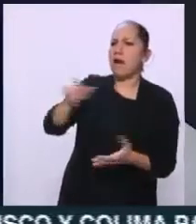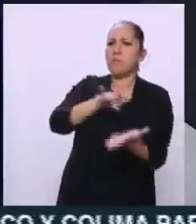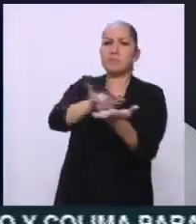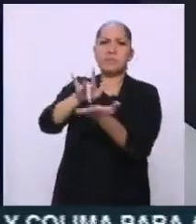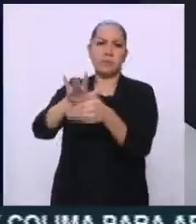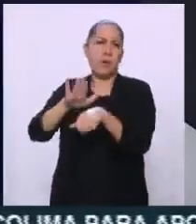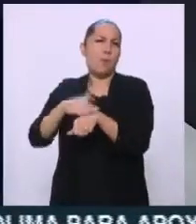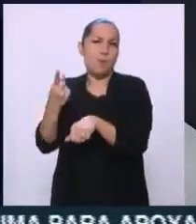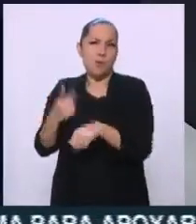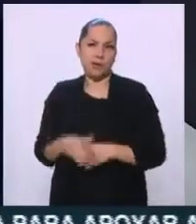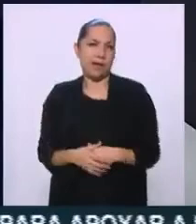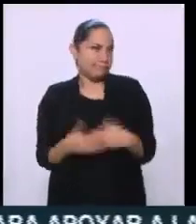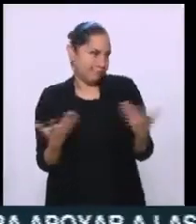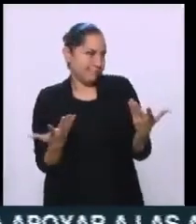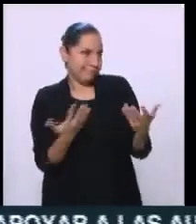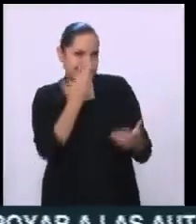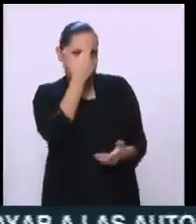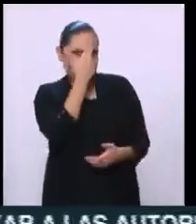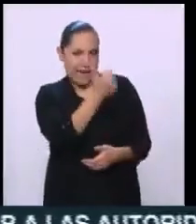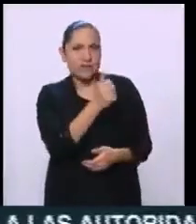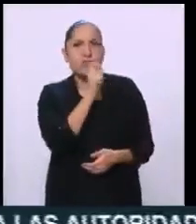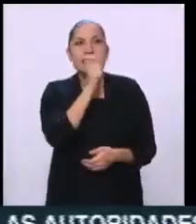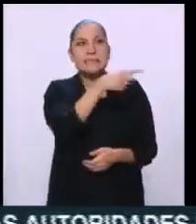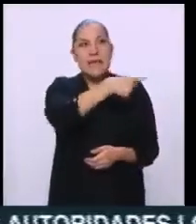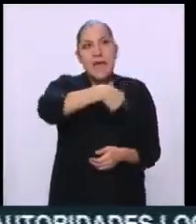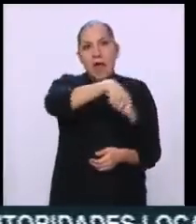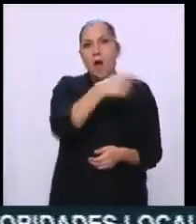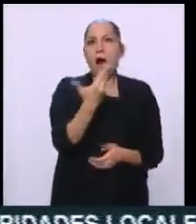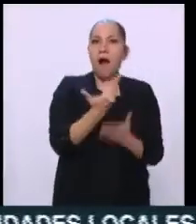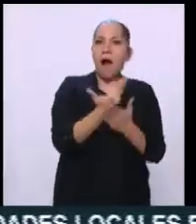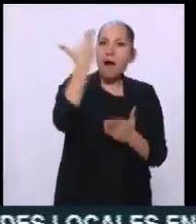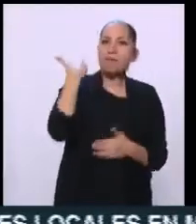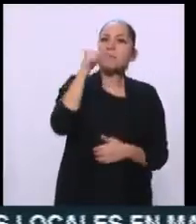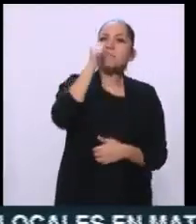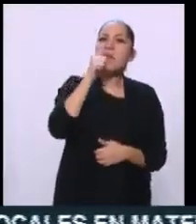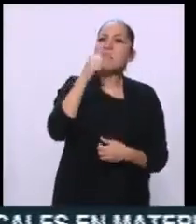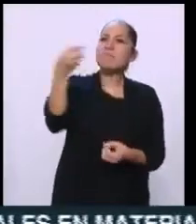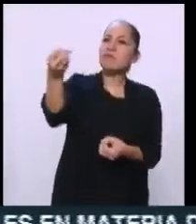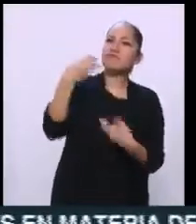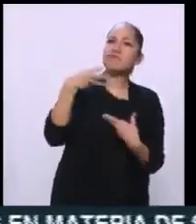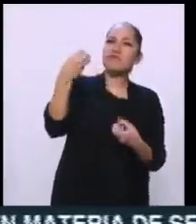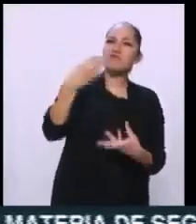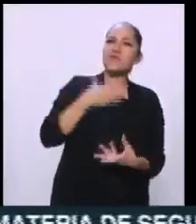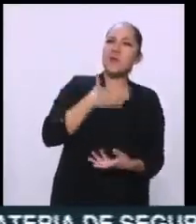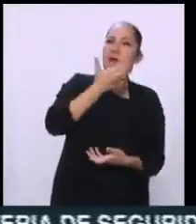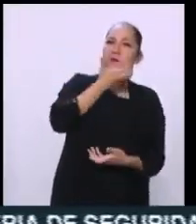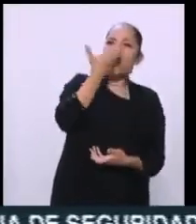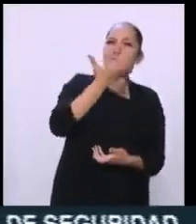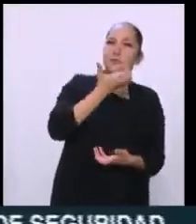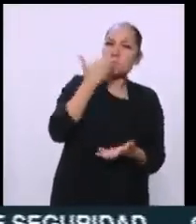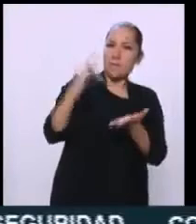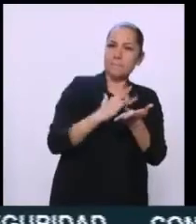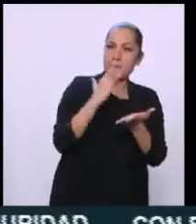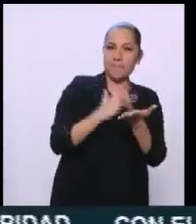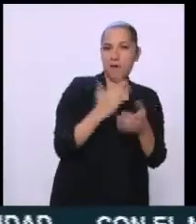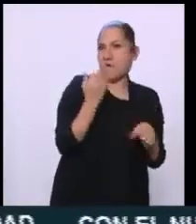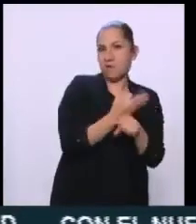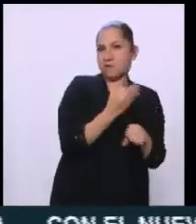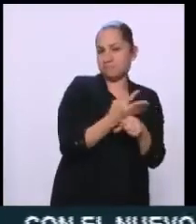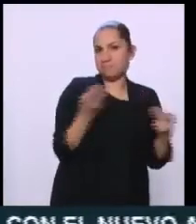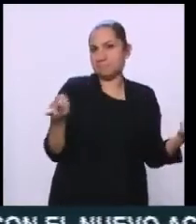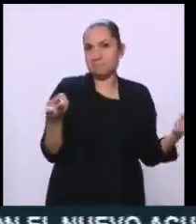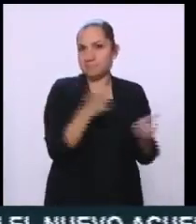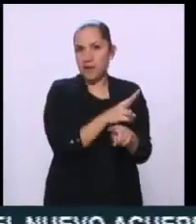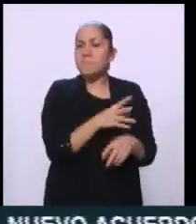quejando de que no reciben un pedazo de un pastel al que están acostumbrados a entrarle con singular alegría. Jesús, todo esto se informa puntualmente en las